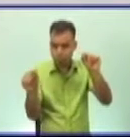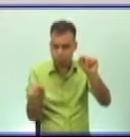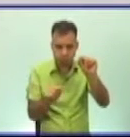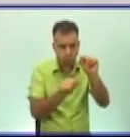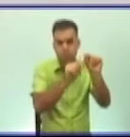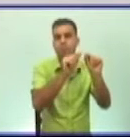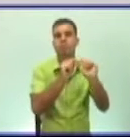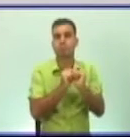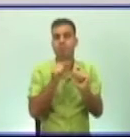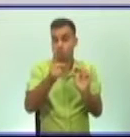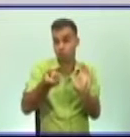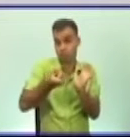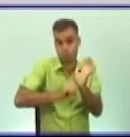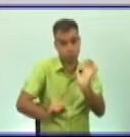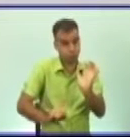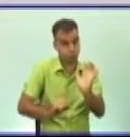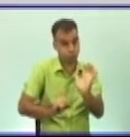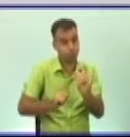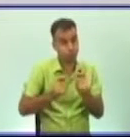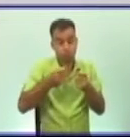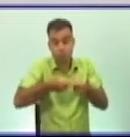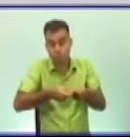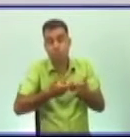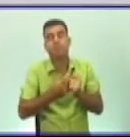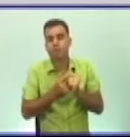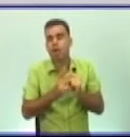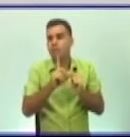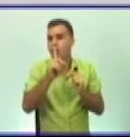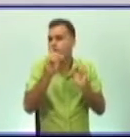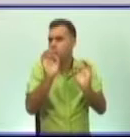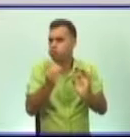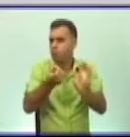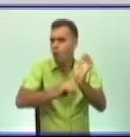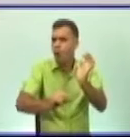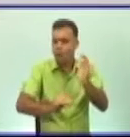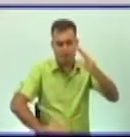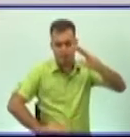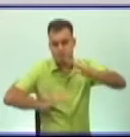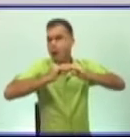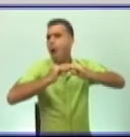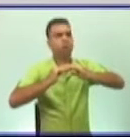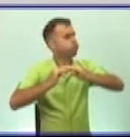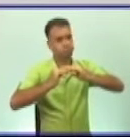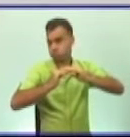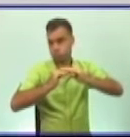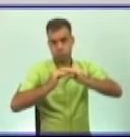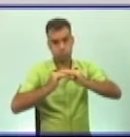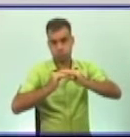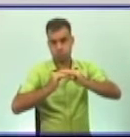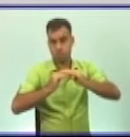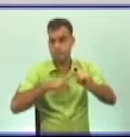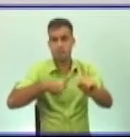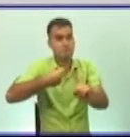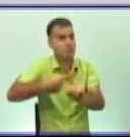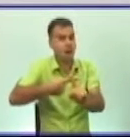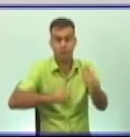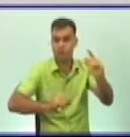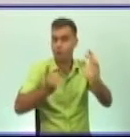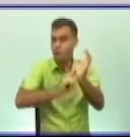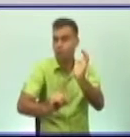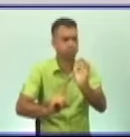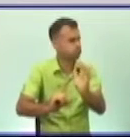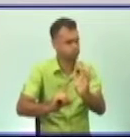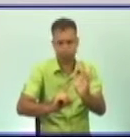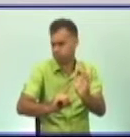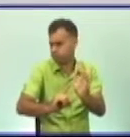de la corriente, pero no el valor de la corriente máxima. Este valor de corriente máxima, por supuesto,